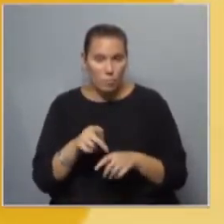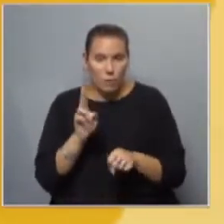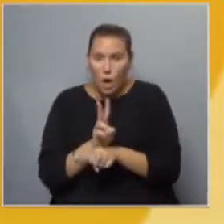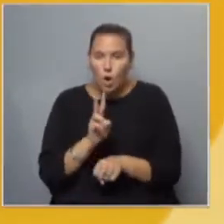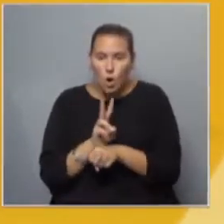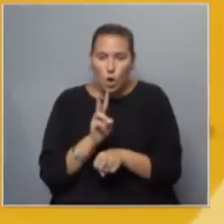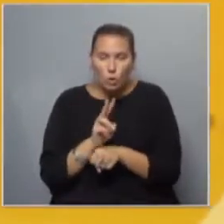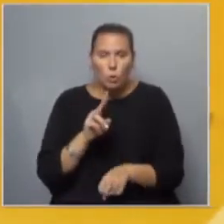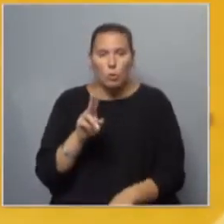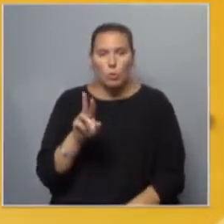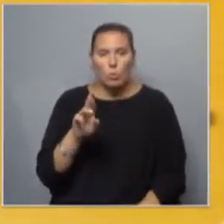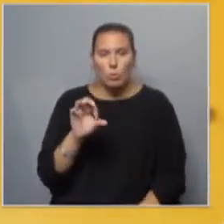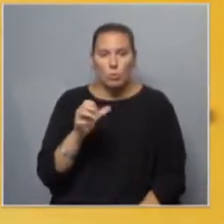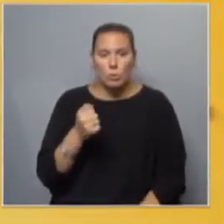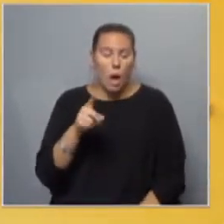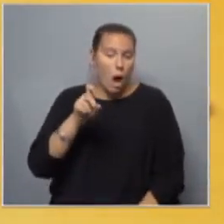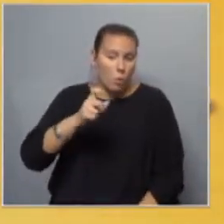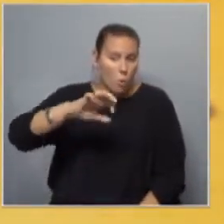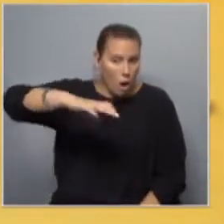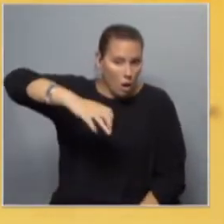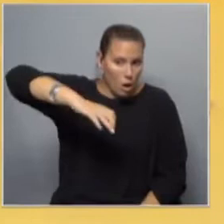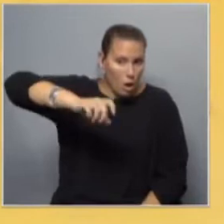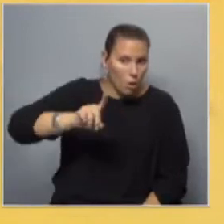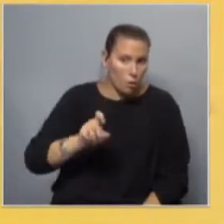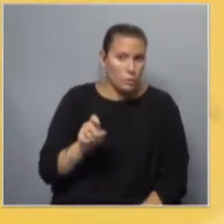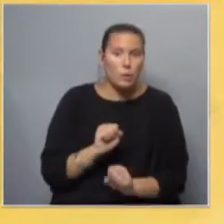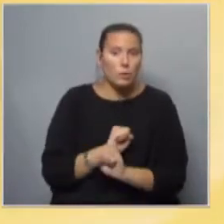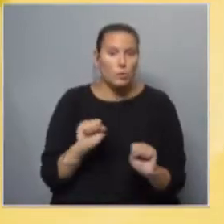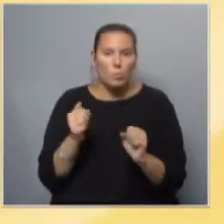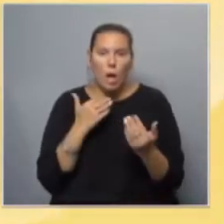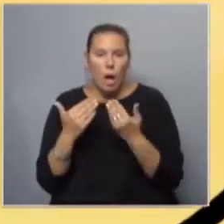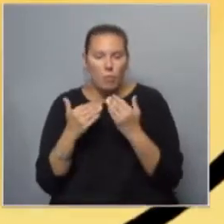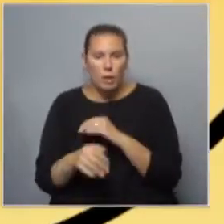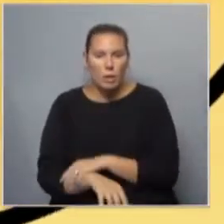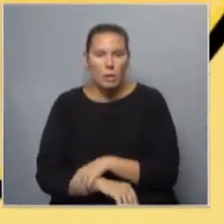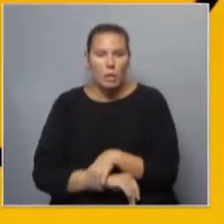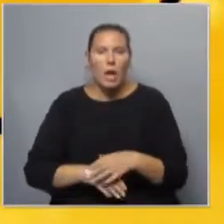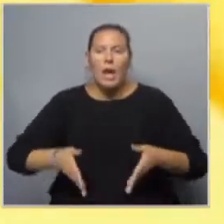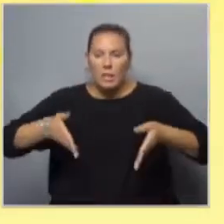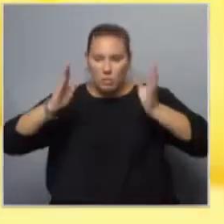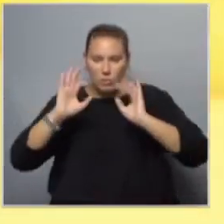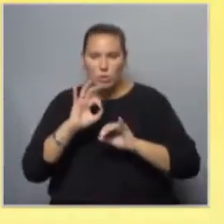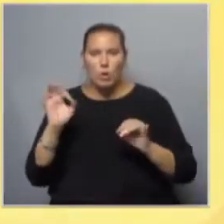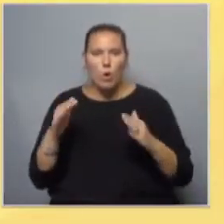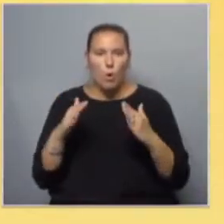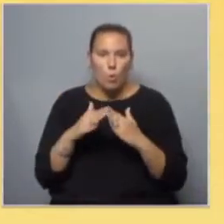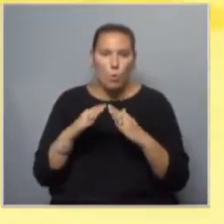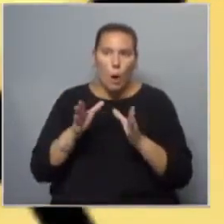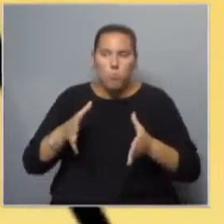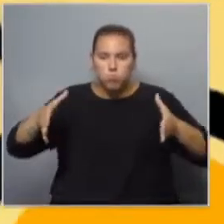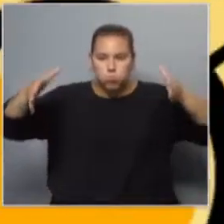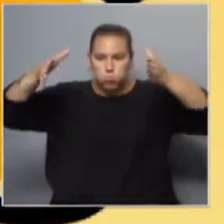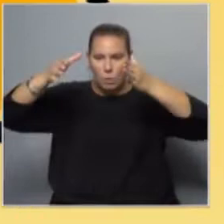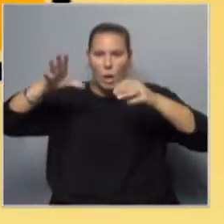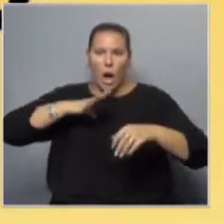monitoreo que hacen para la URSEA es del agua corriente, o sea, ya no se puede hablar, por ejemplo, de los edificios o de las residencias que tienen tanque, porque ahí